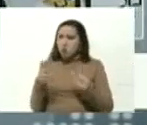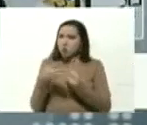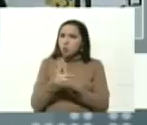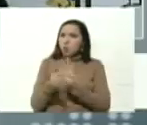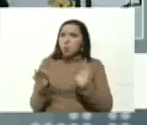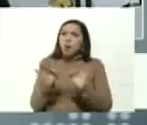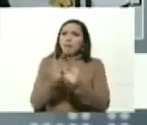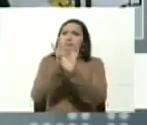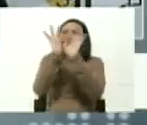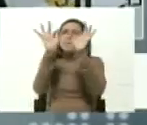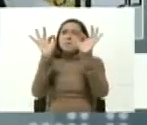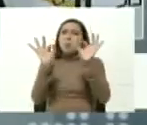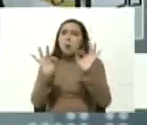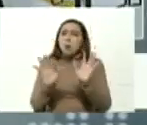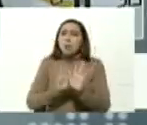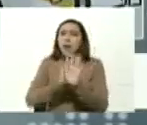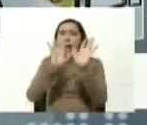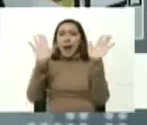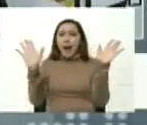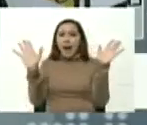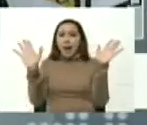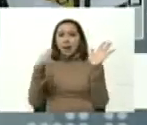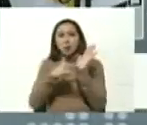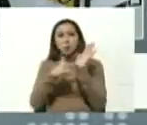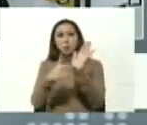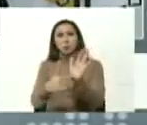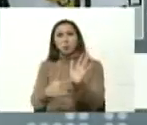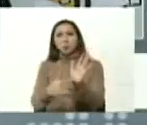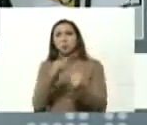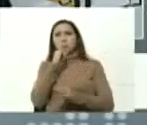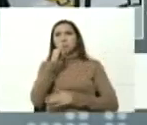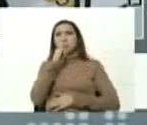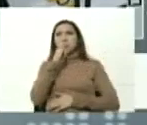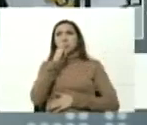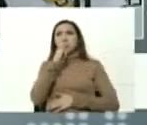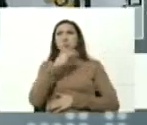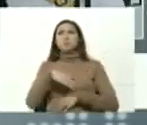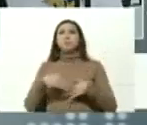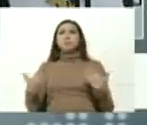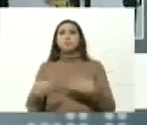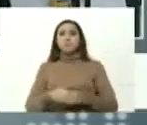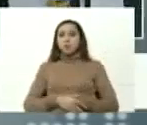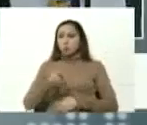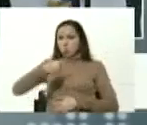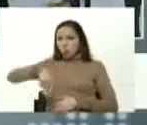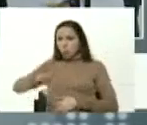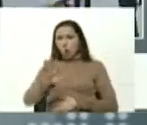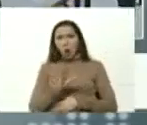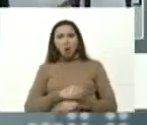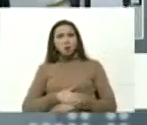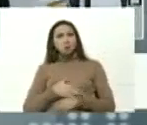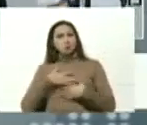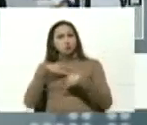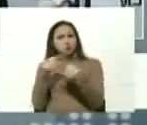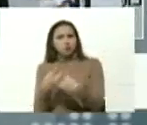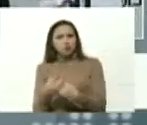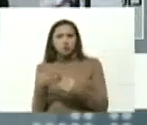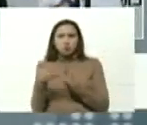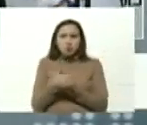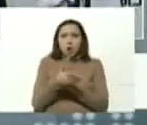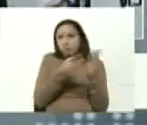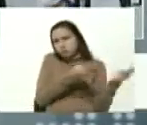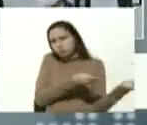de manera clara y nítida a hacerlo, y aquellos que no están atendiendo la cobertura, les